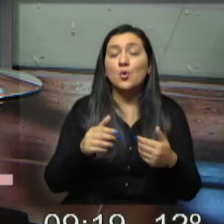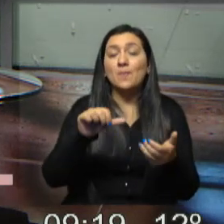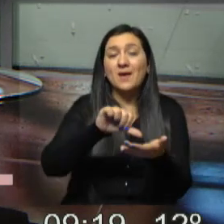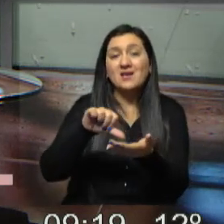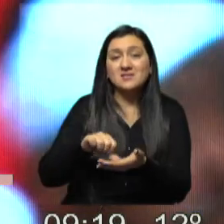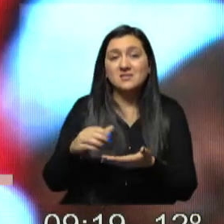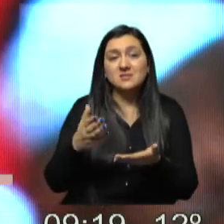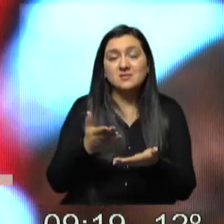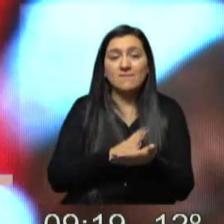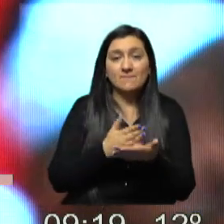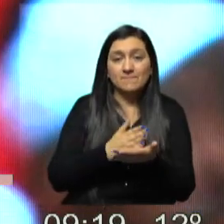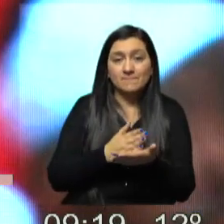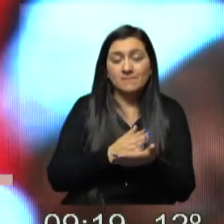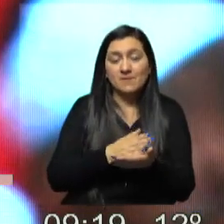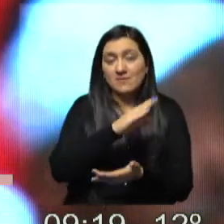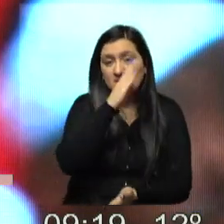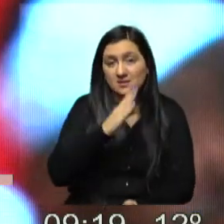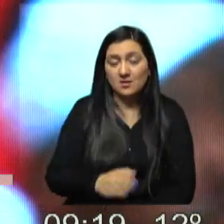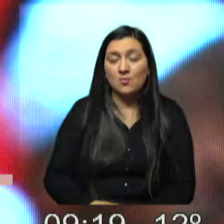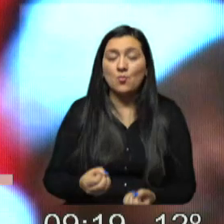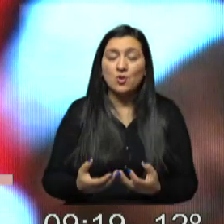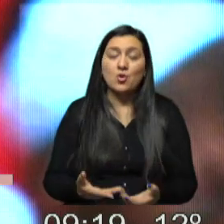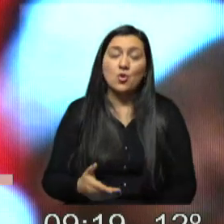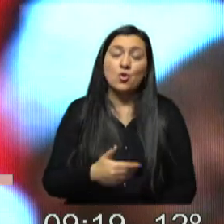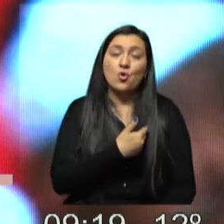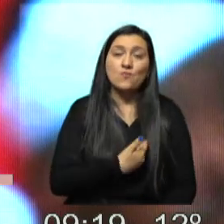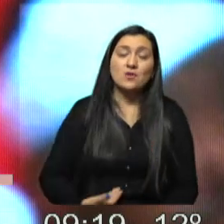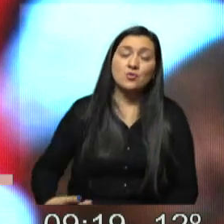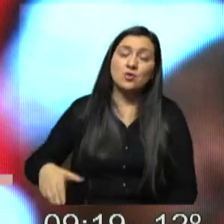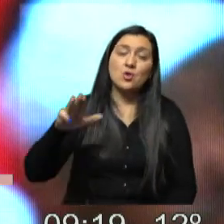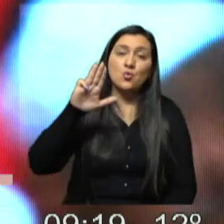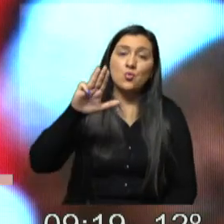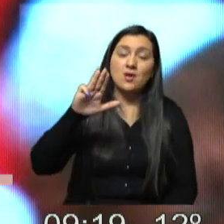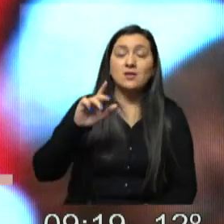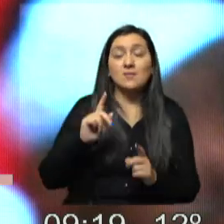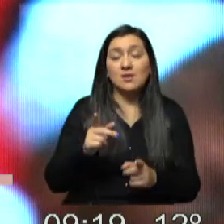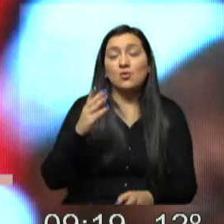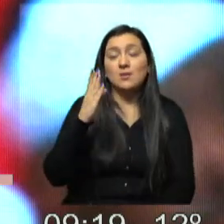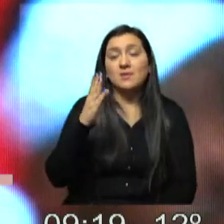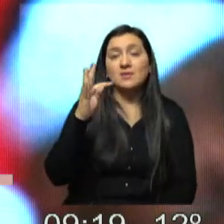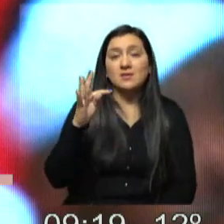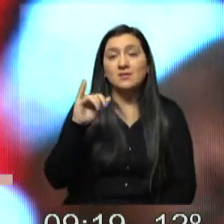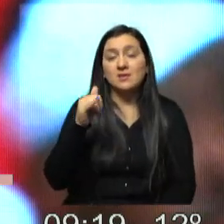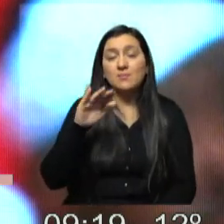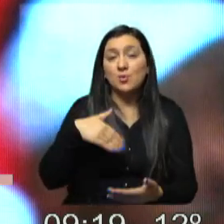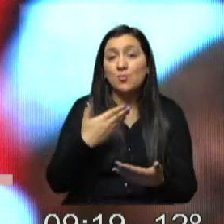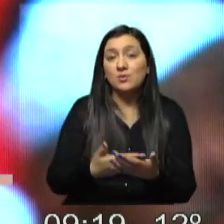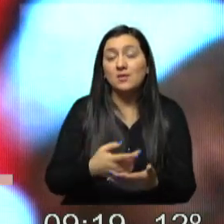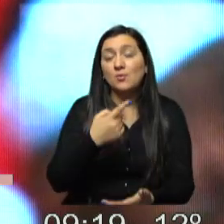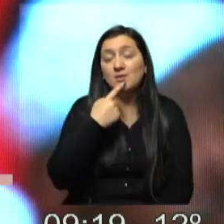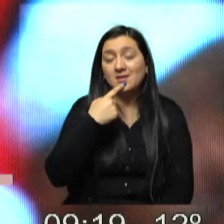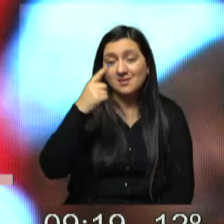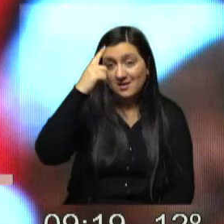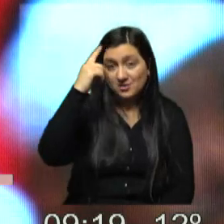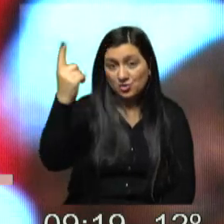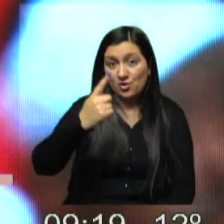Brasil vuelve. Los gobiernos de Lula y los gobiernos del PT han tenido claramente una propuesta de política internacional. Uh-huh. O